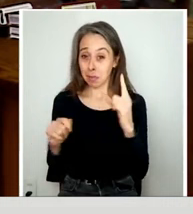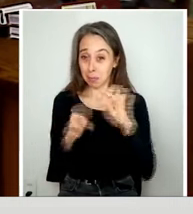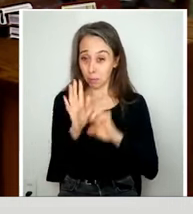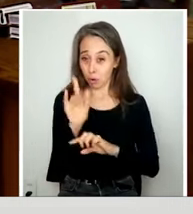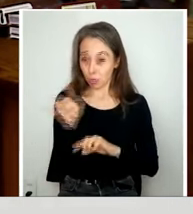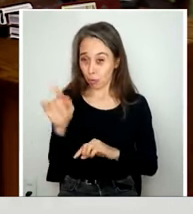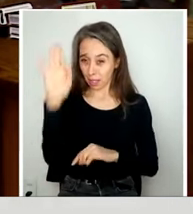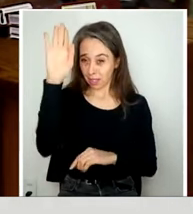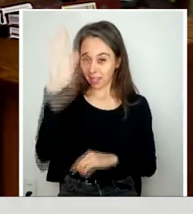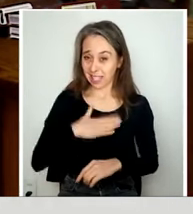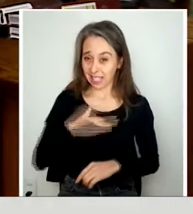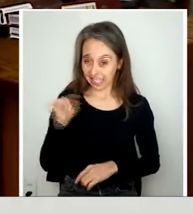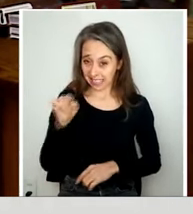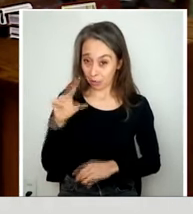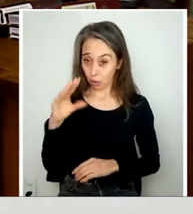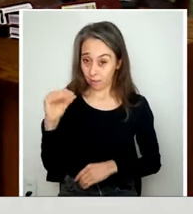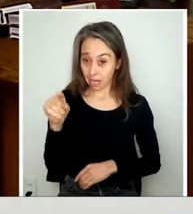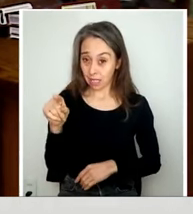ya